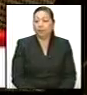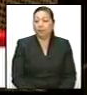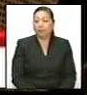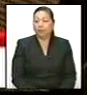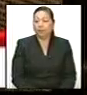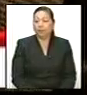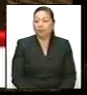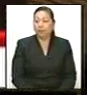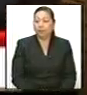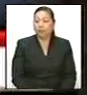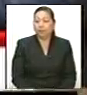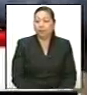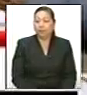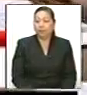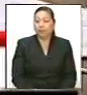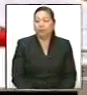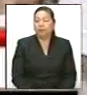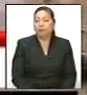congresista Castro.